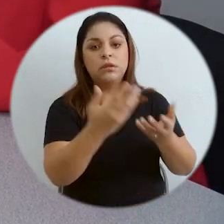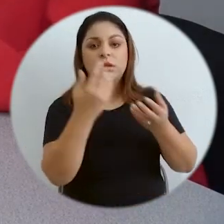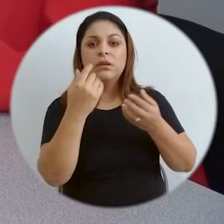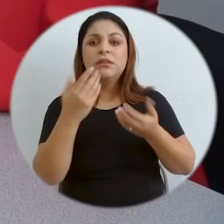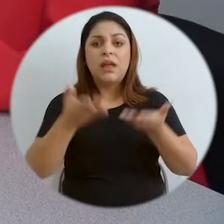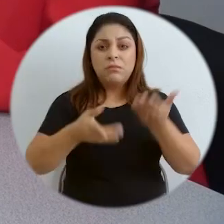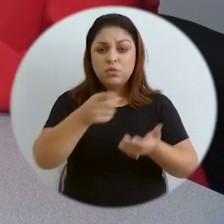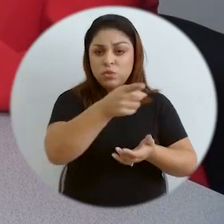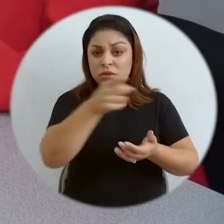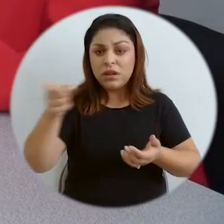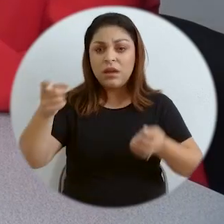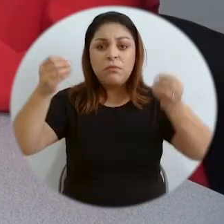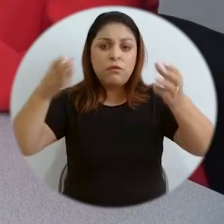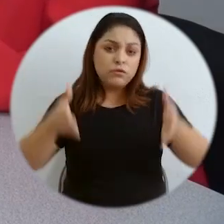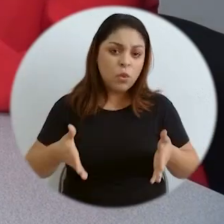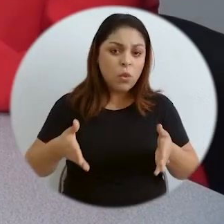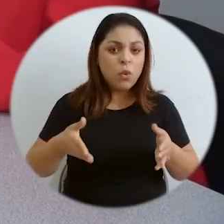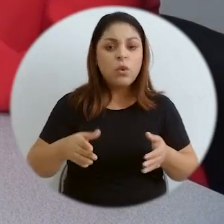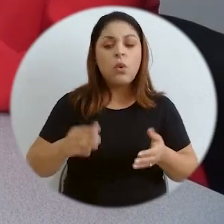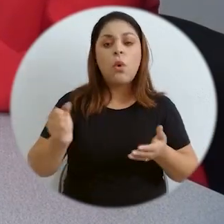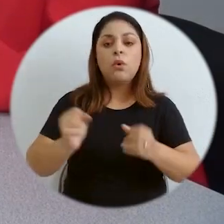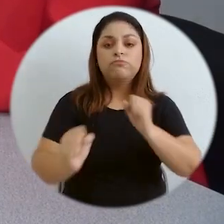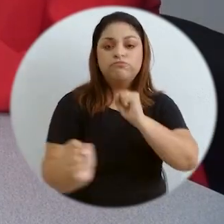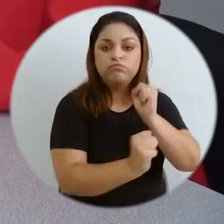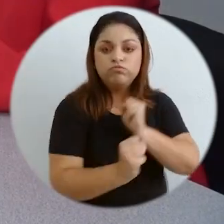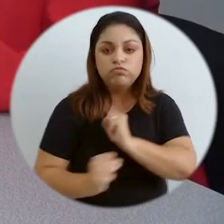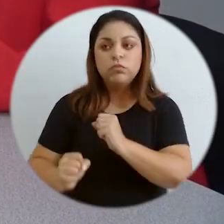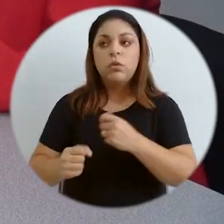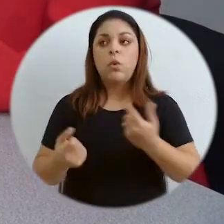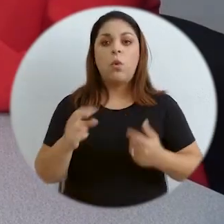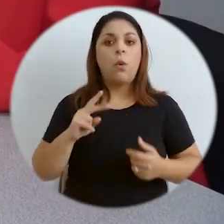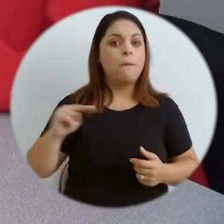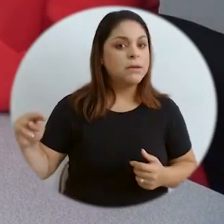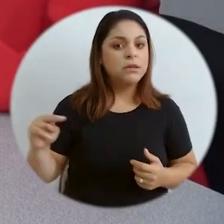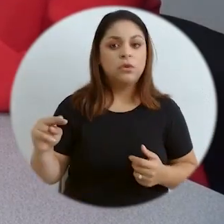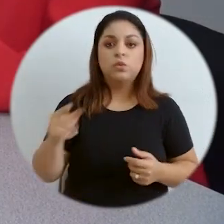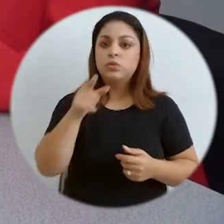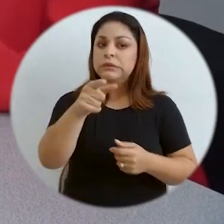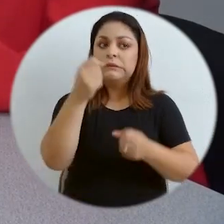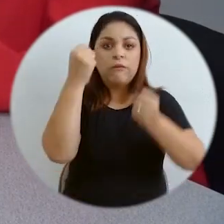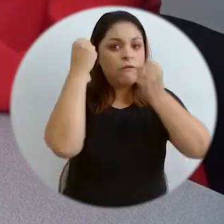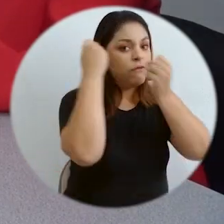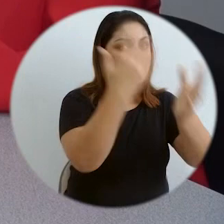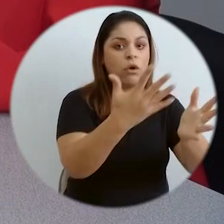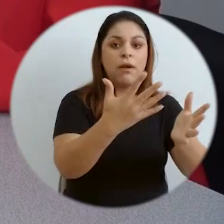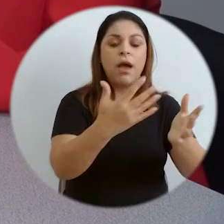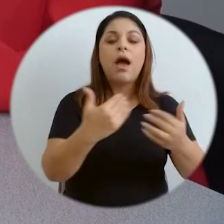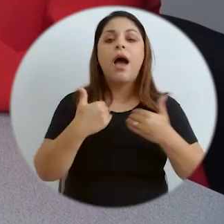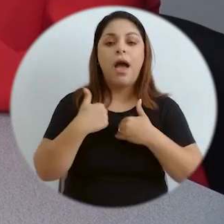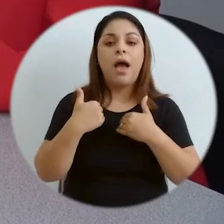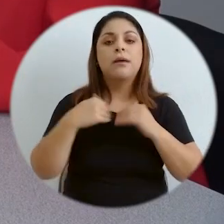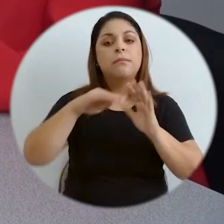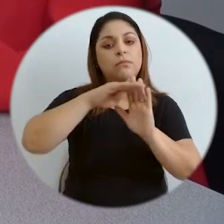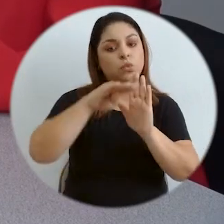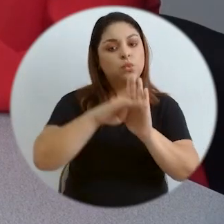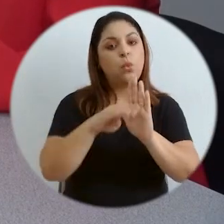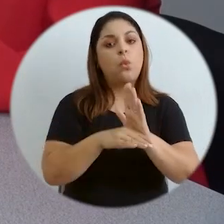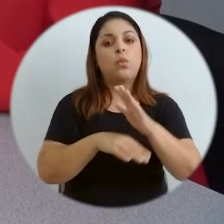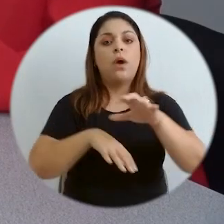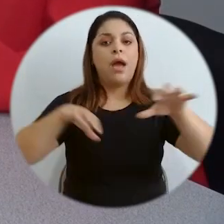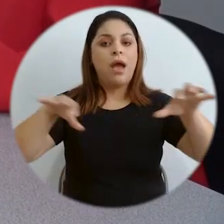sea una persona que ayuda con la limpieza, ya sea un compañero, y tenemos todo un protocolo de acción en caso de que